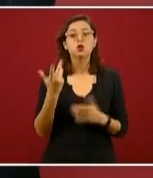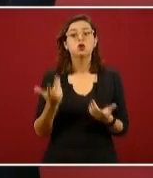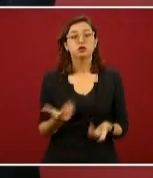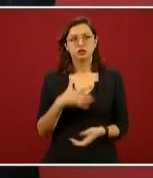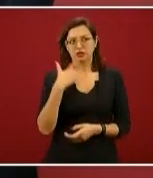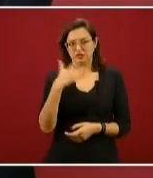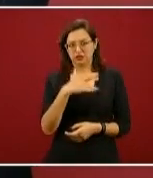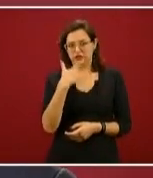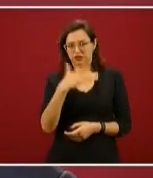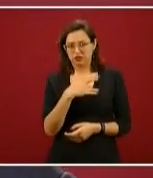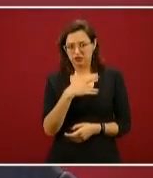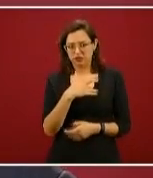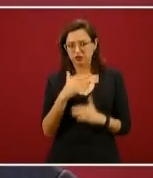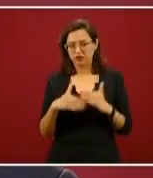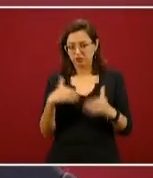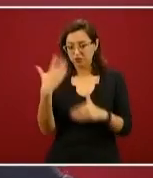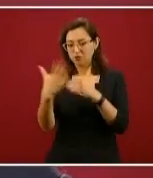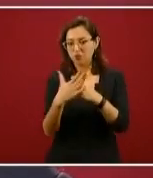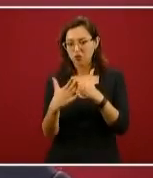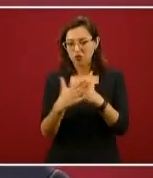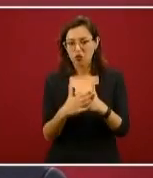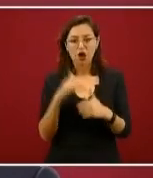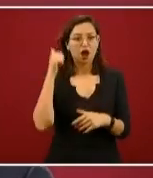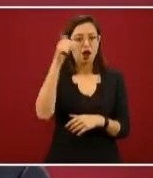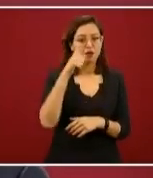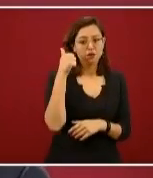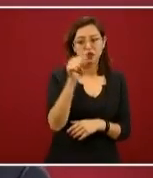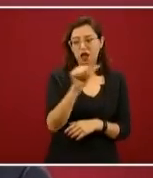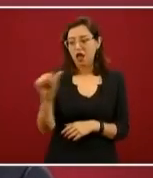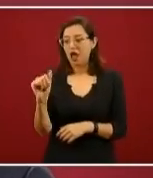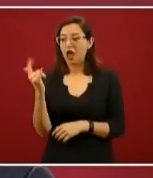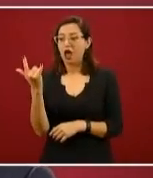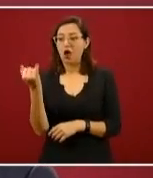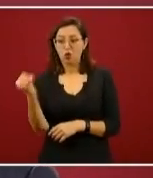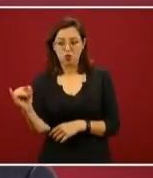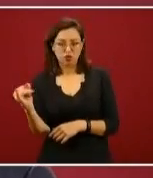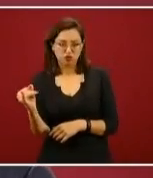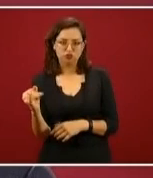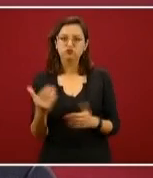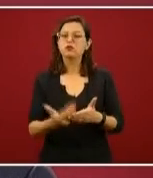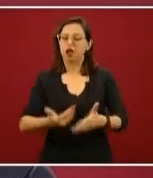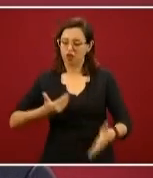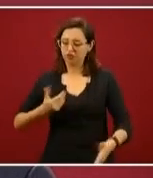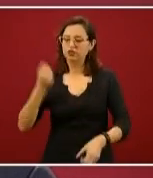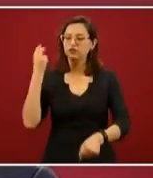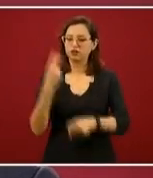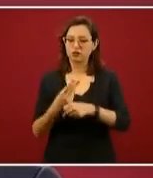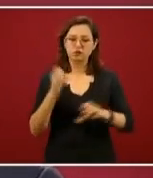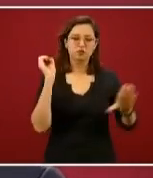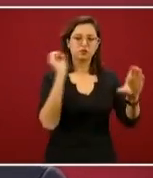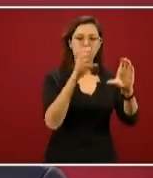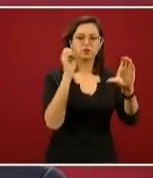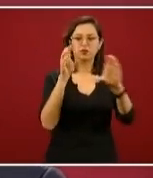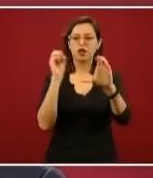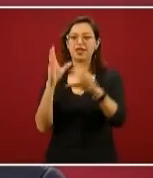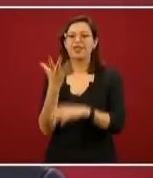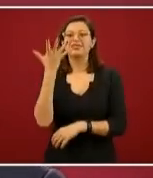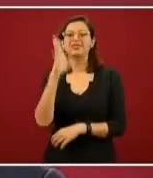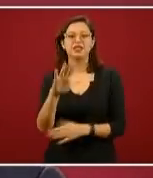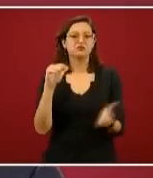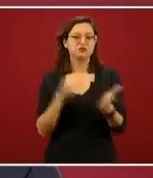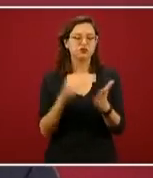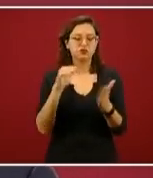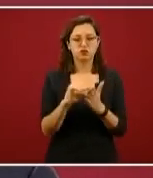adelantar los recursos que correspondían a abril-junio. Así es que en los próximos días vamos a hacer una transferencia de 10.000 millones de